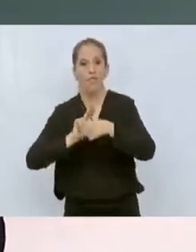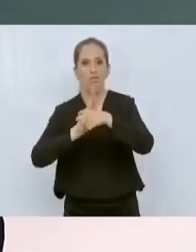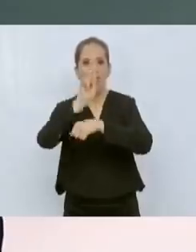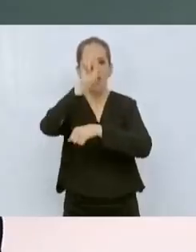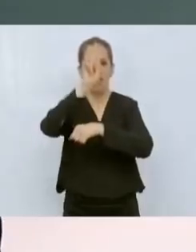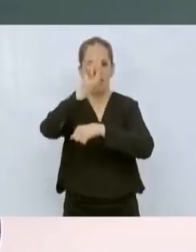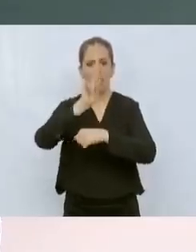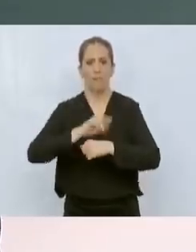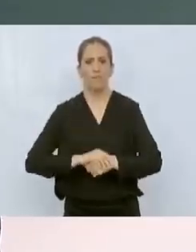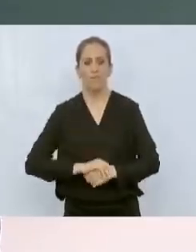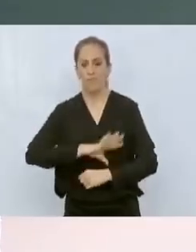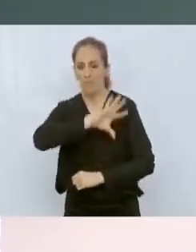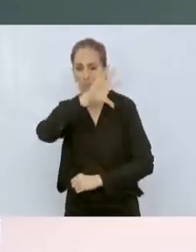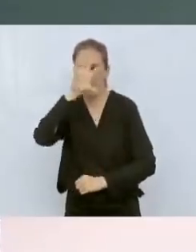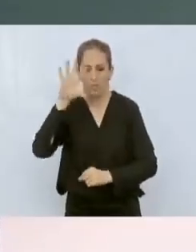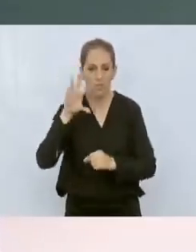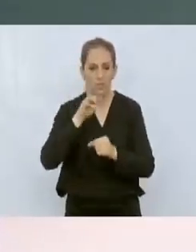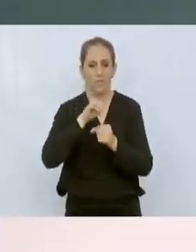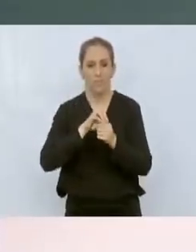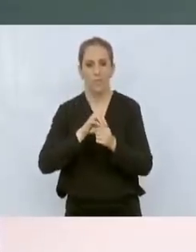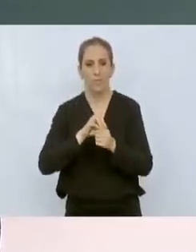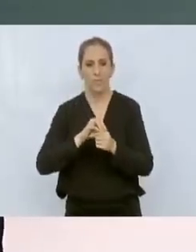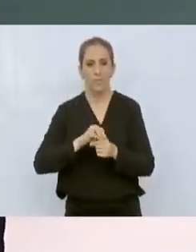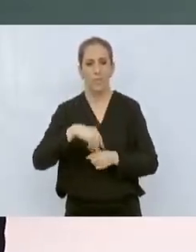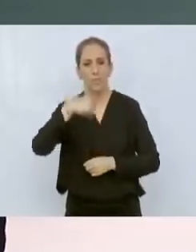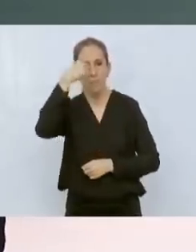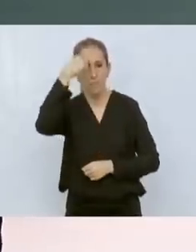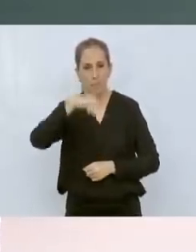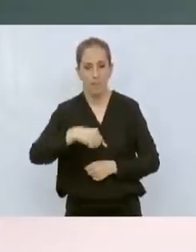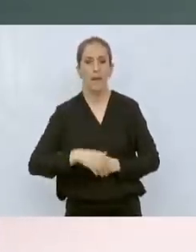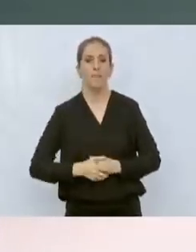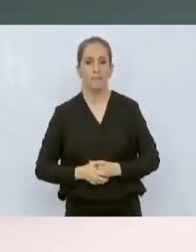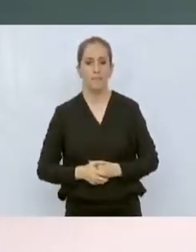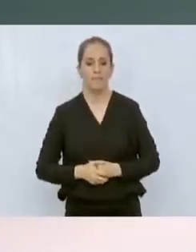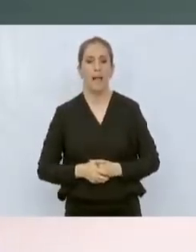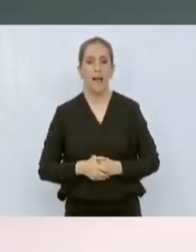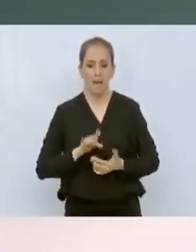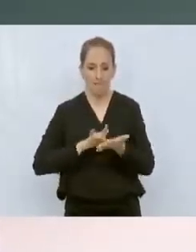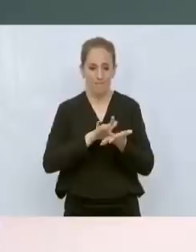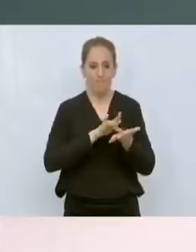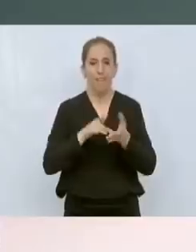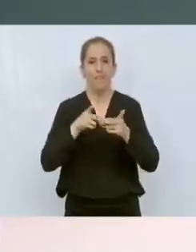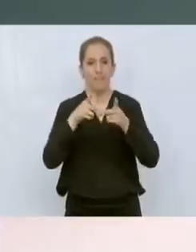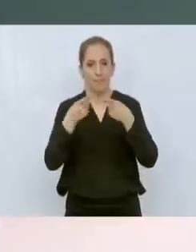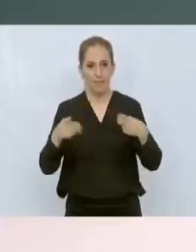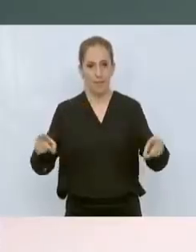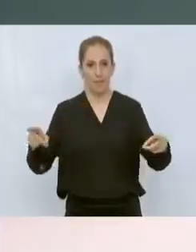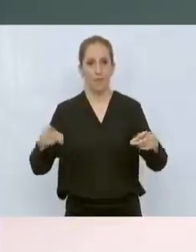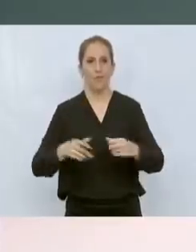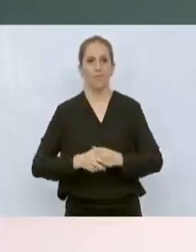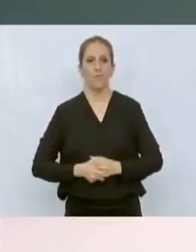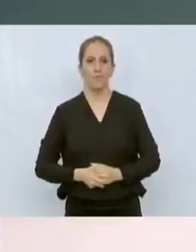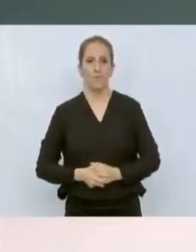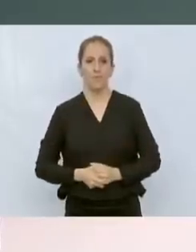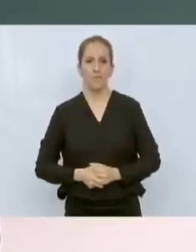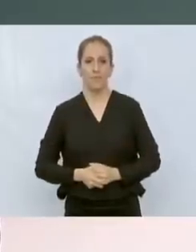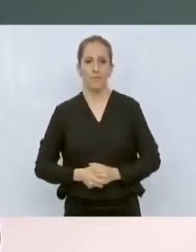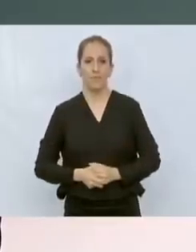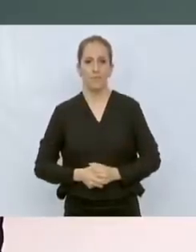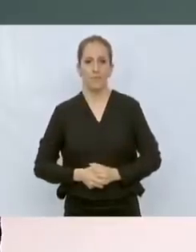ir creando cortinas de desarrollo en